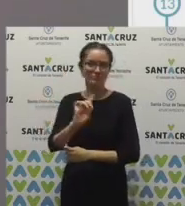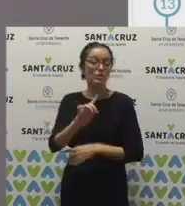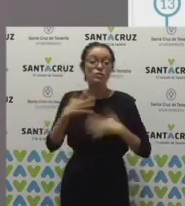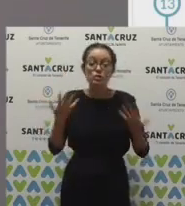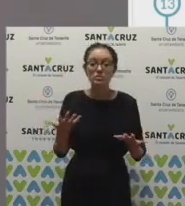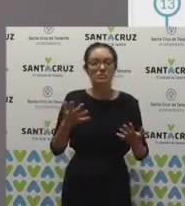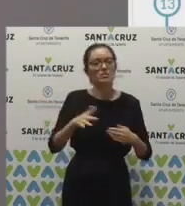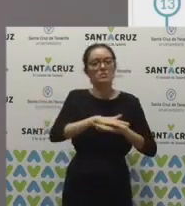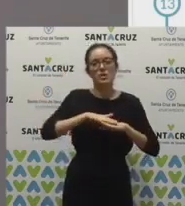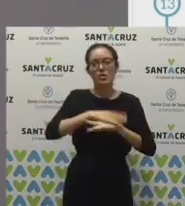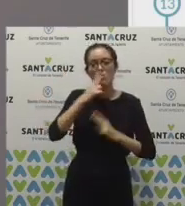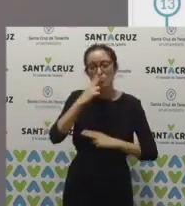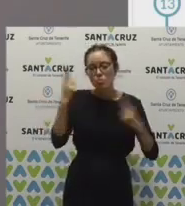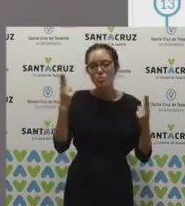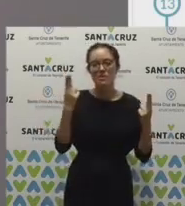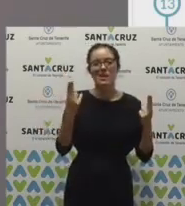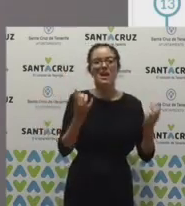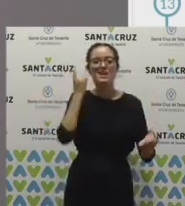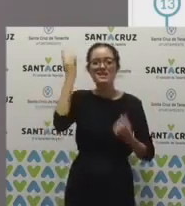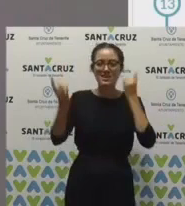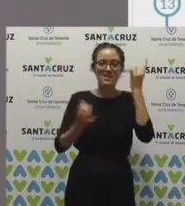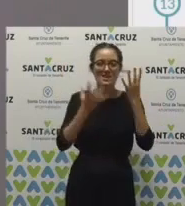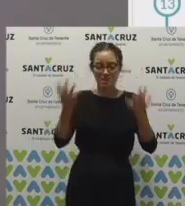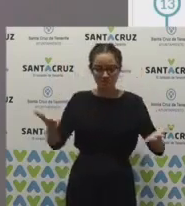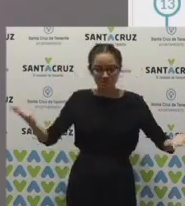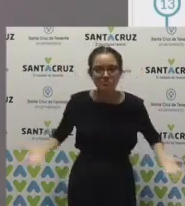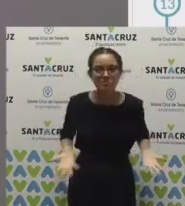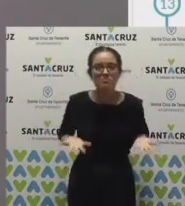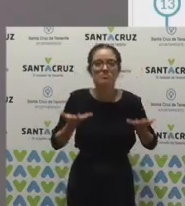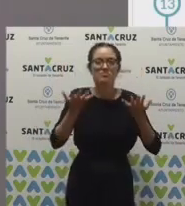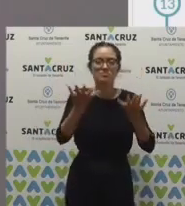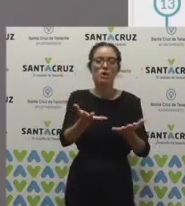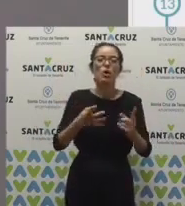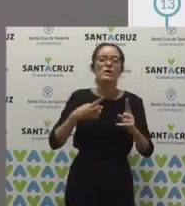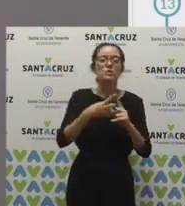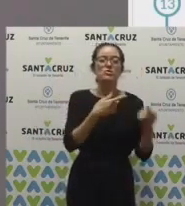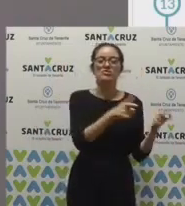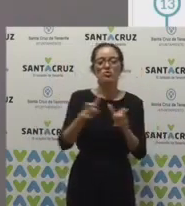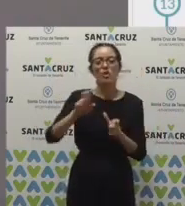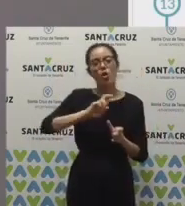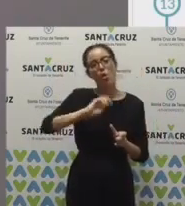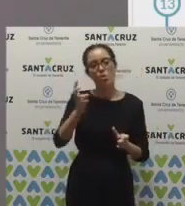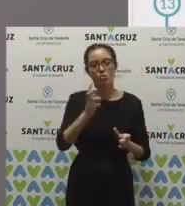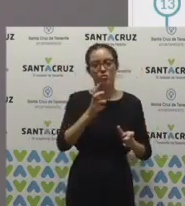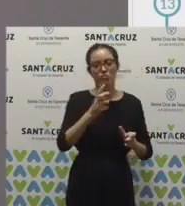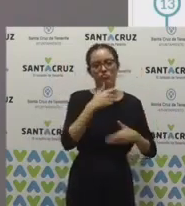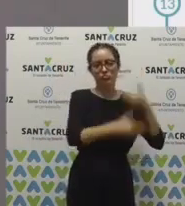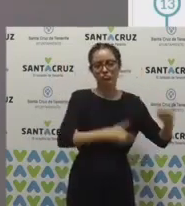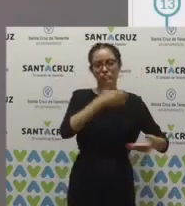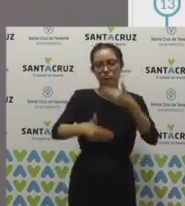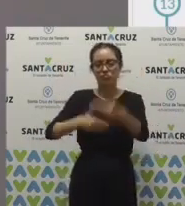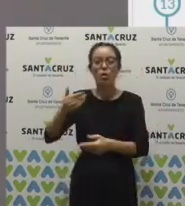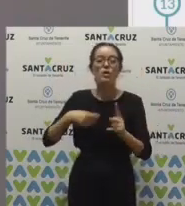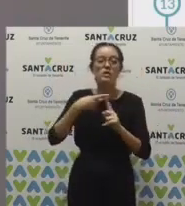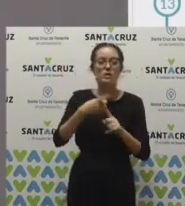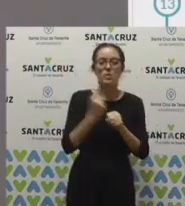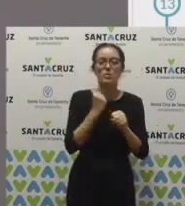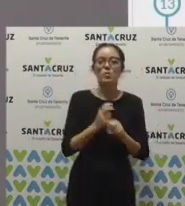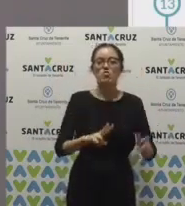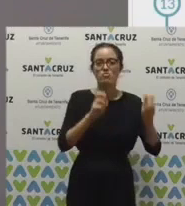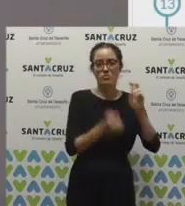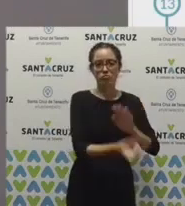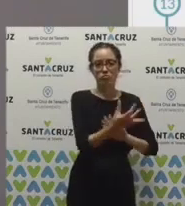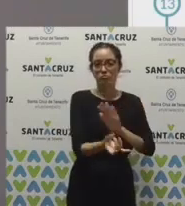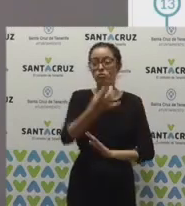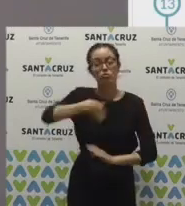impulsamos iniciativas que nos permitan desarrollarnos en otros sectores que generen nuevos empleos tenemos que hacerlo